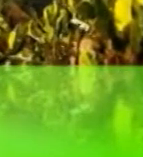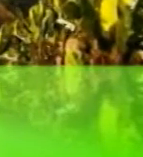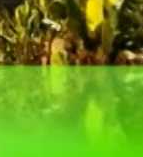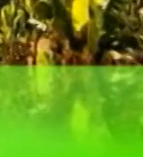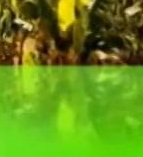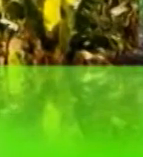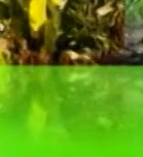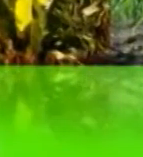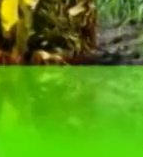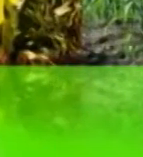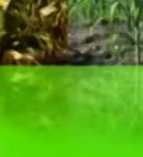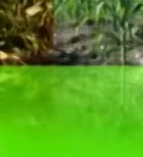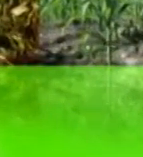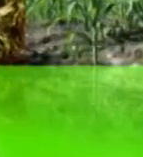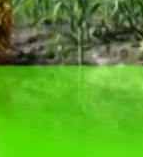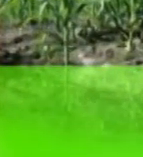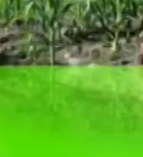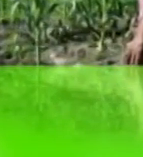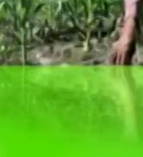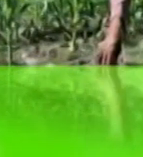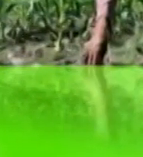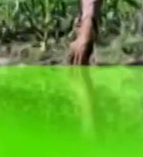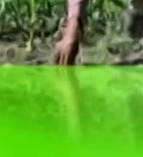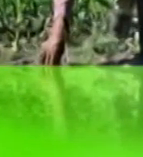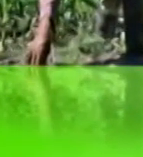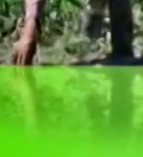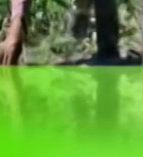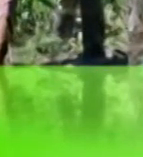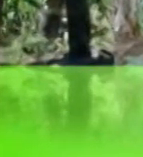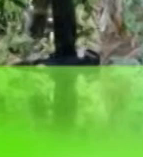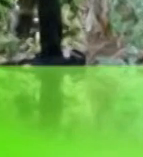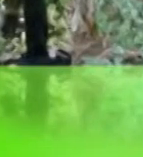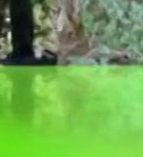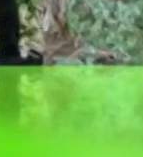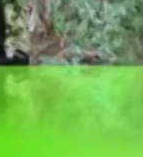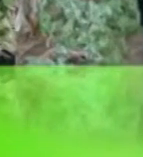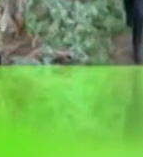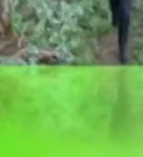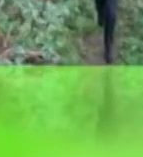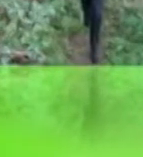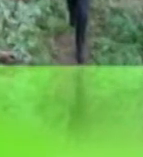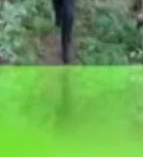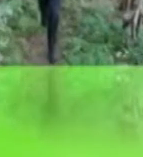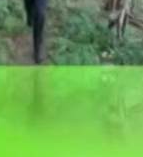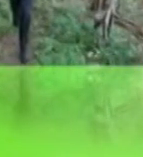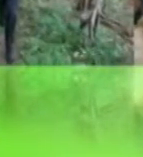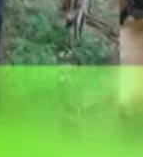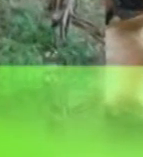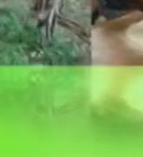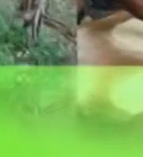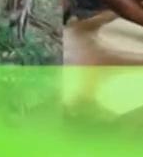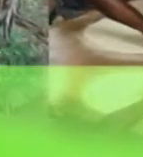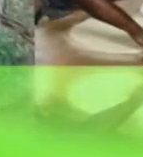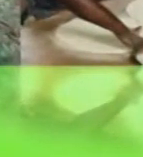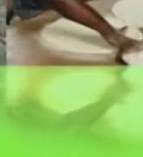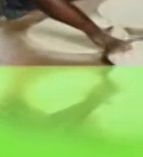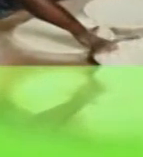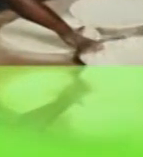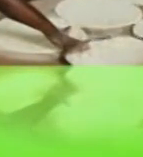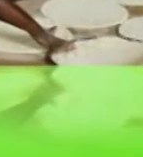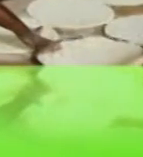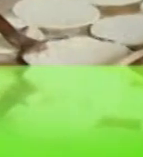Ojalá. Ilusión compartida. Deseo vivo, esperanza que convoca voluntades. Mejor